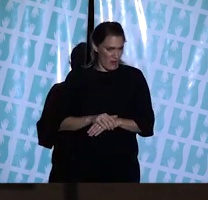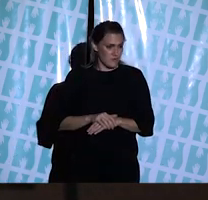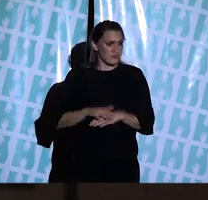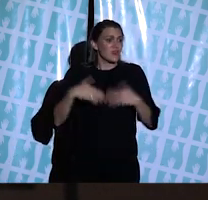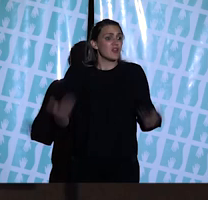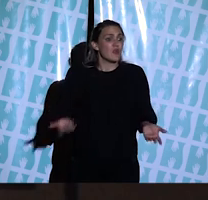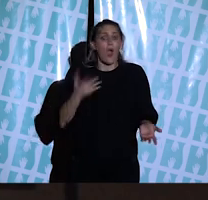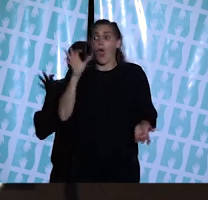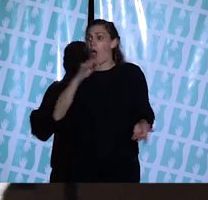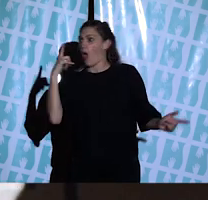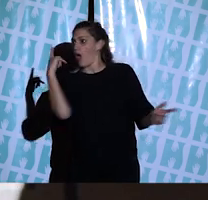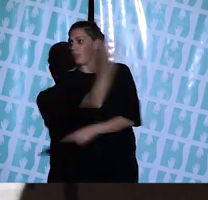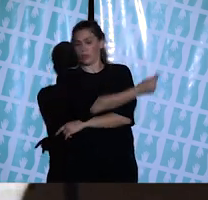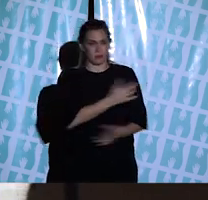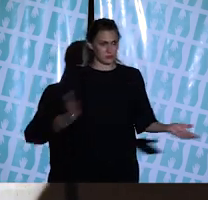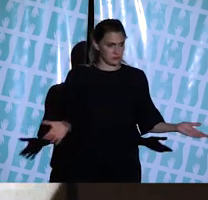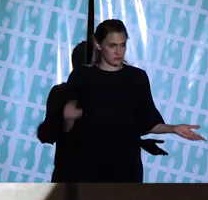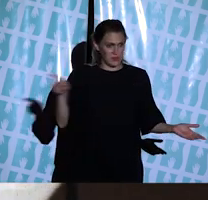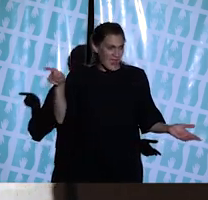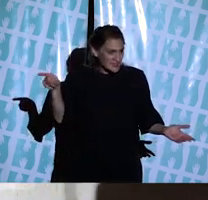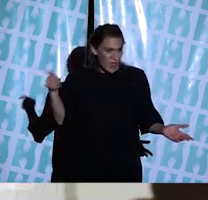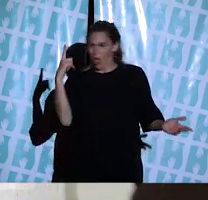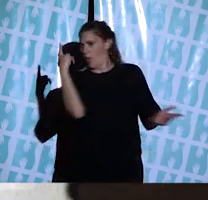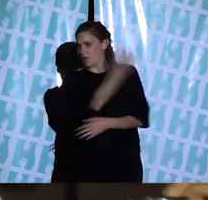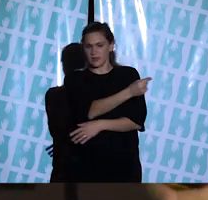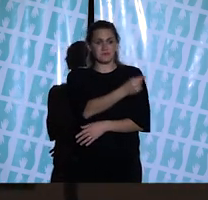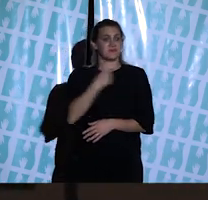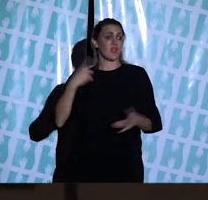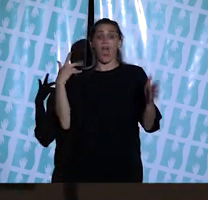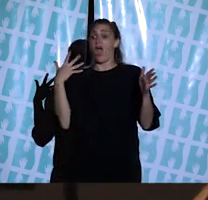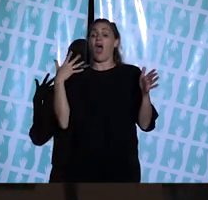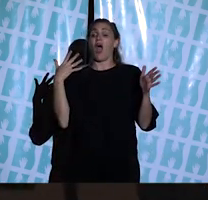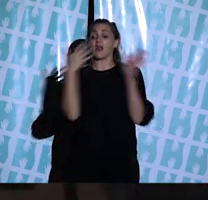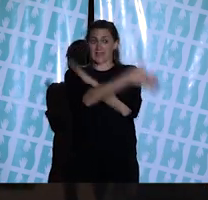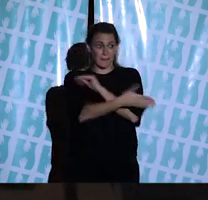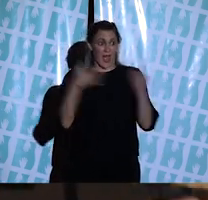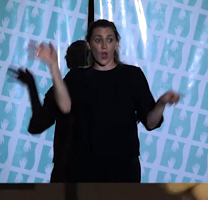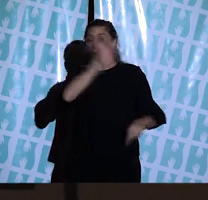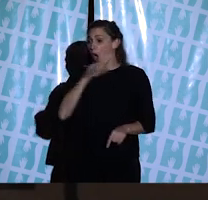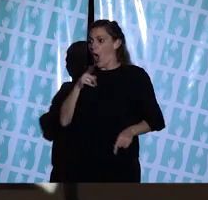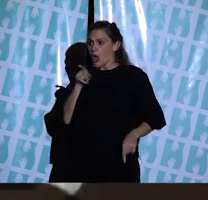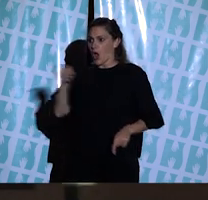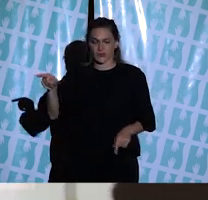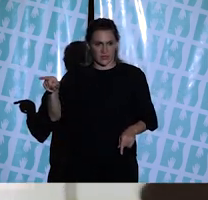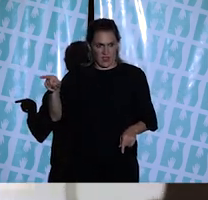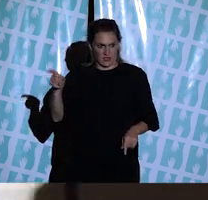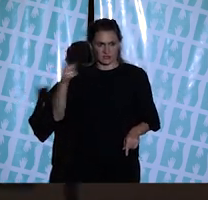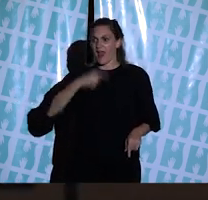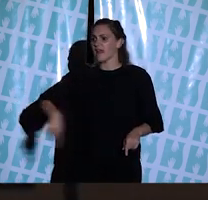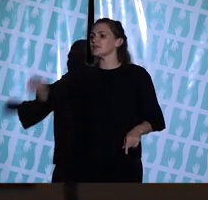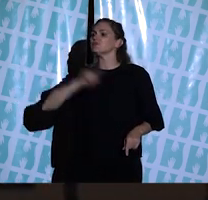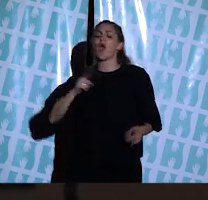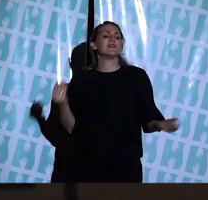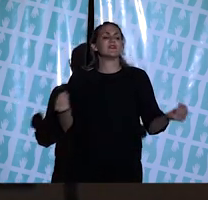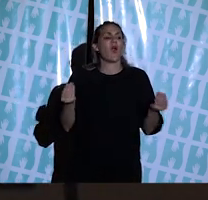hay que huir, escapar o atacar. Y acá tenemos estos problemas de salud mental, las respuestas humanas mal adaptativas